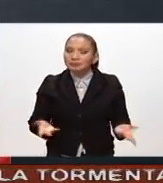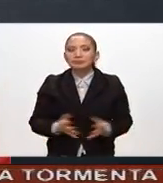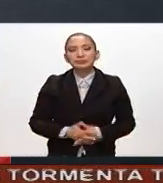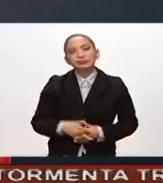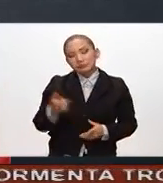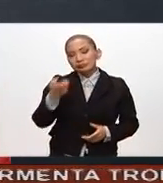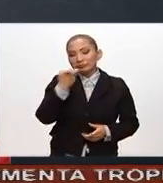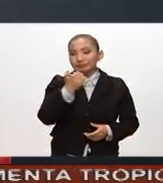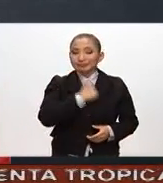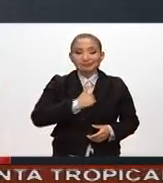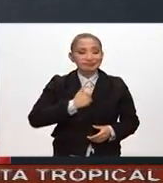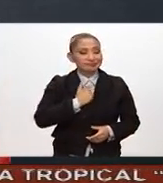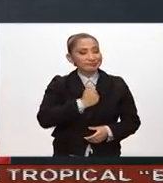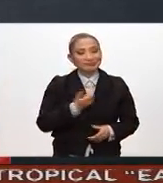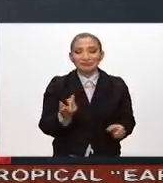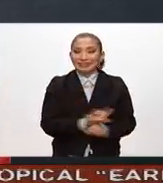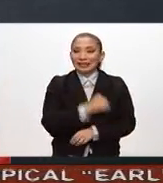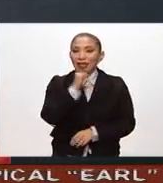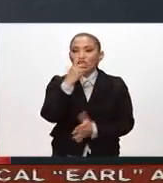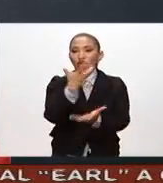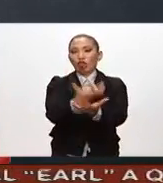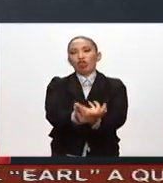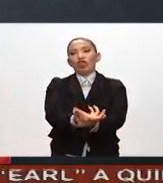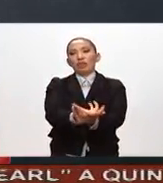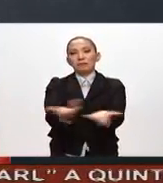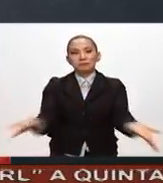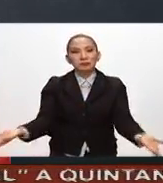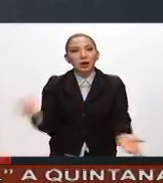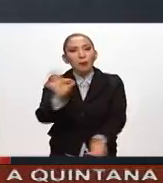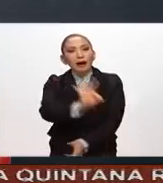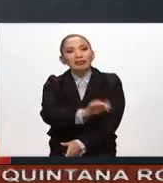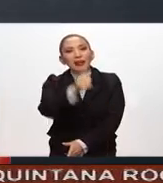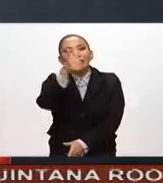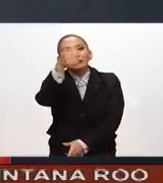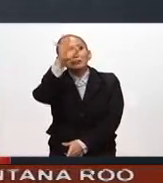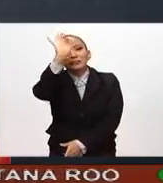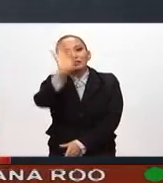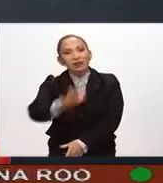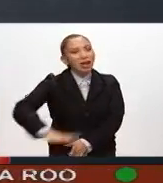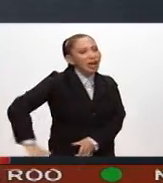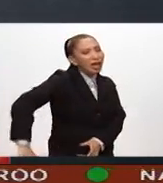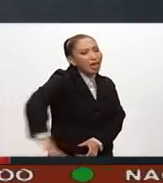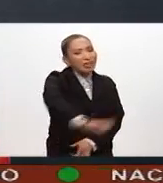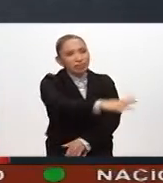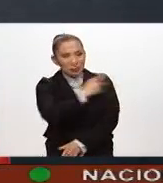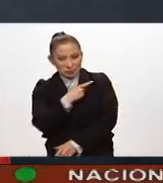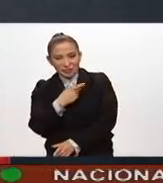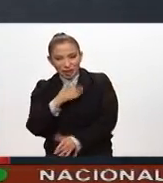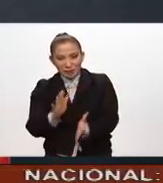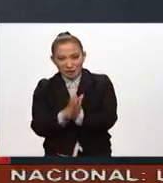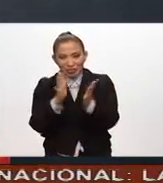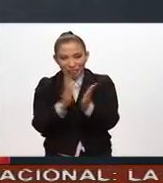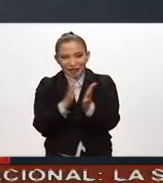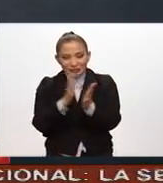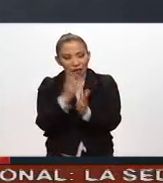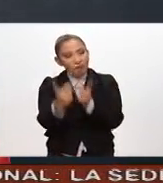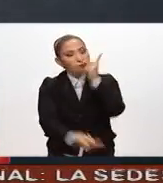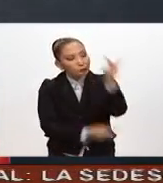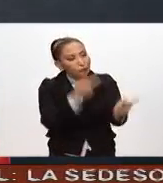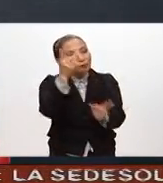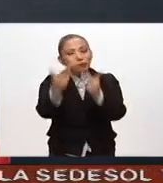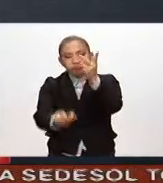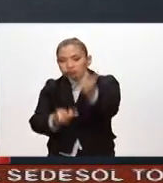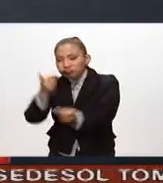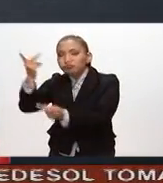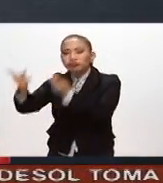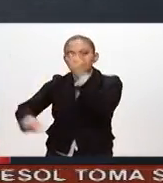Y desafortunadamente pasa que no nos movemos, Pati. 46% de quienes participaron en esta encuesta, que fue una encuesta que